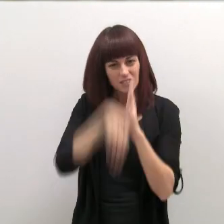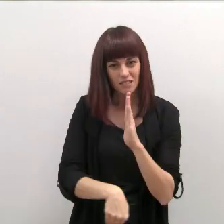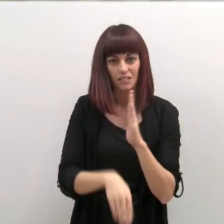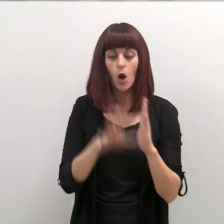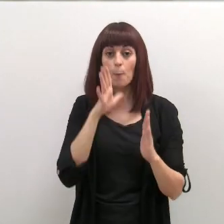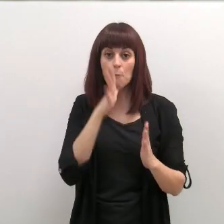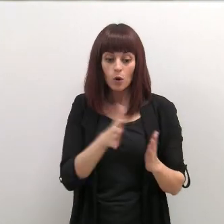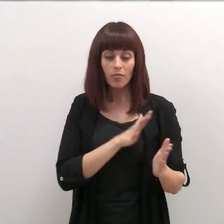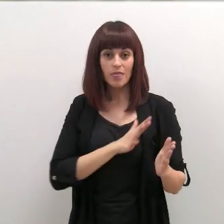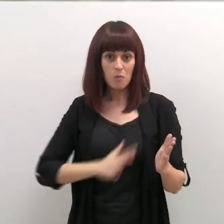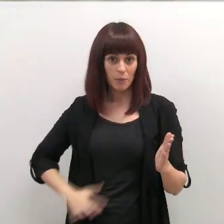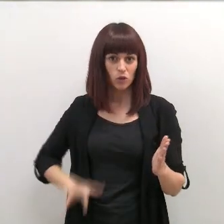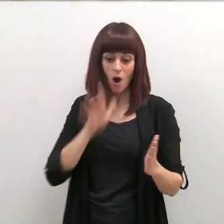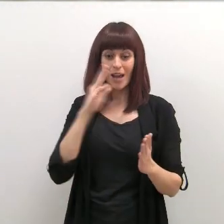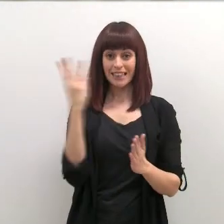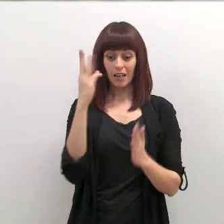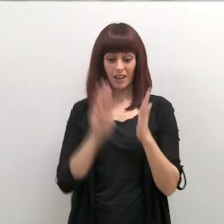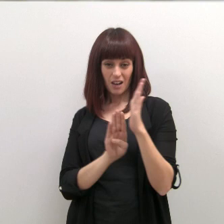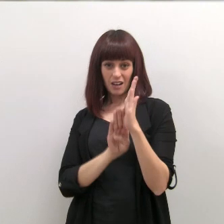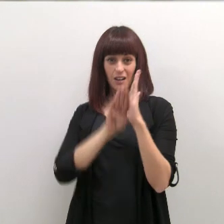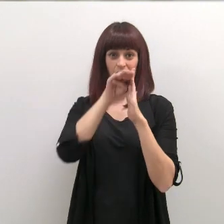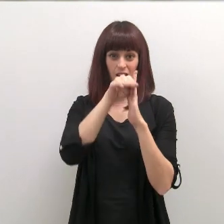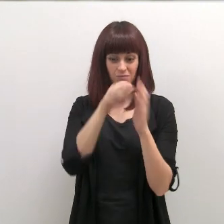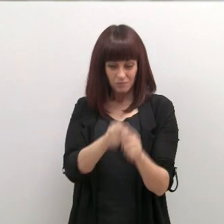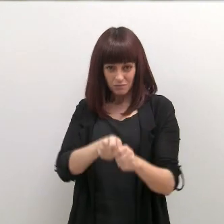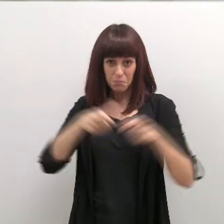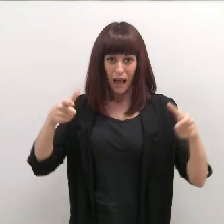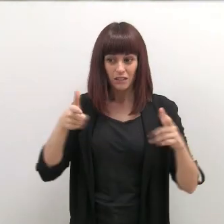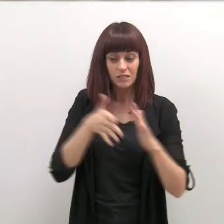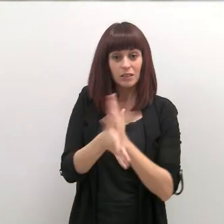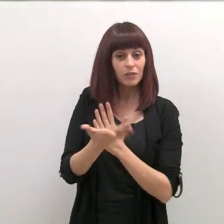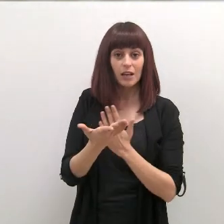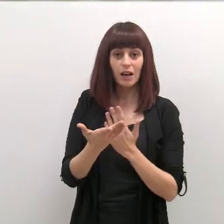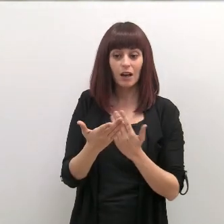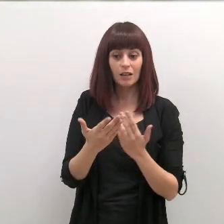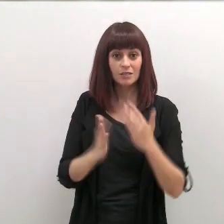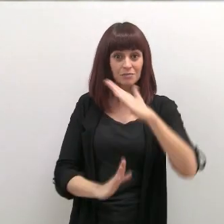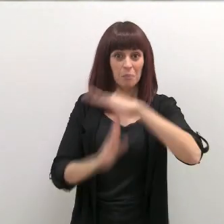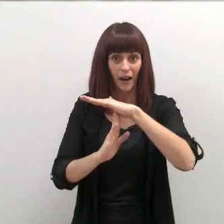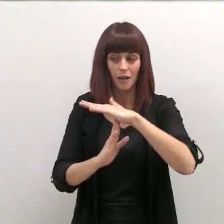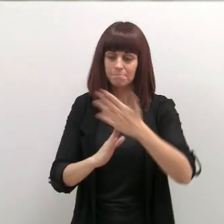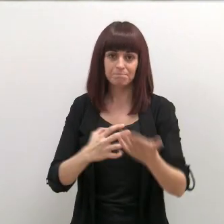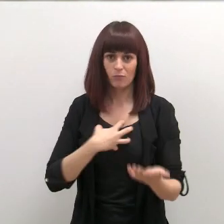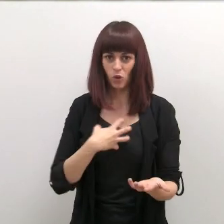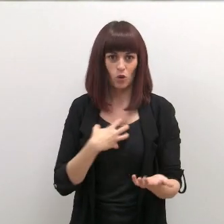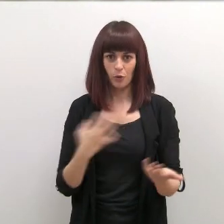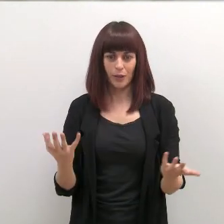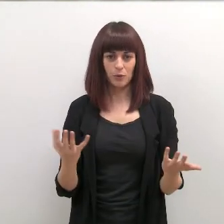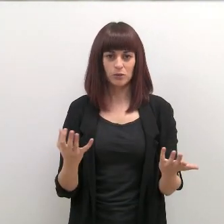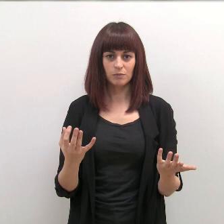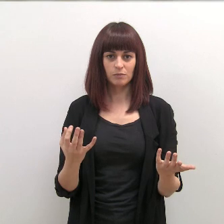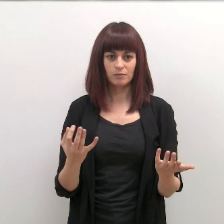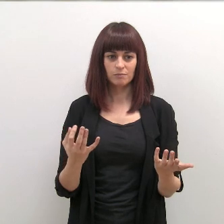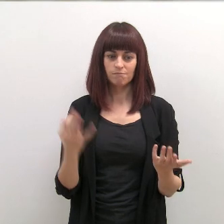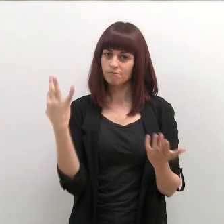que de momento y en esta tercera ola no vamos a poderla frenar con los medios que queremos más próximos, más de